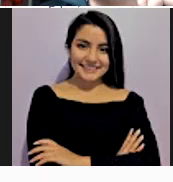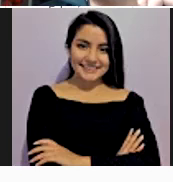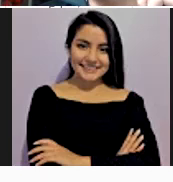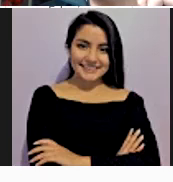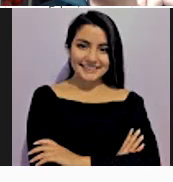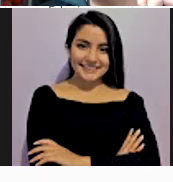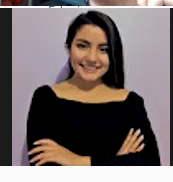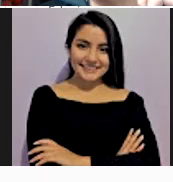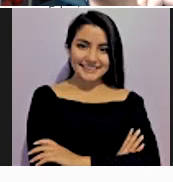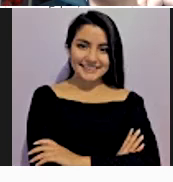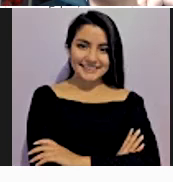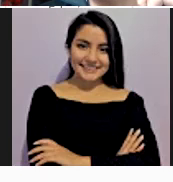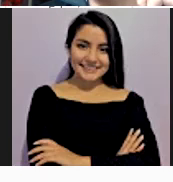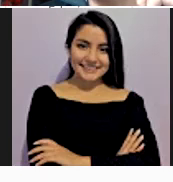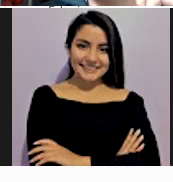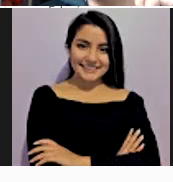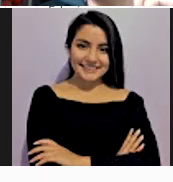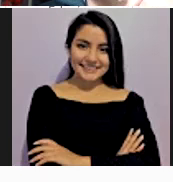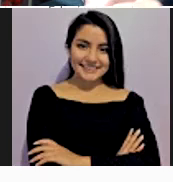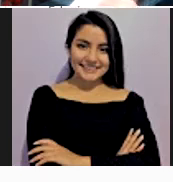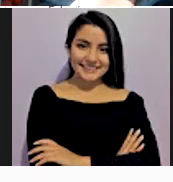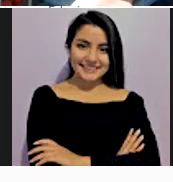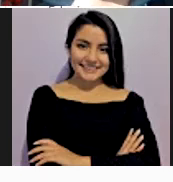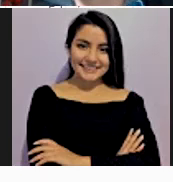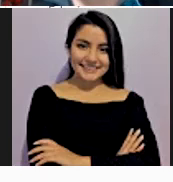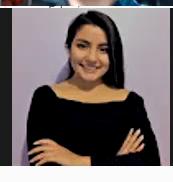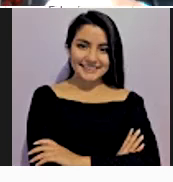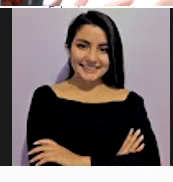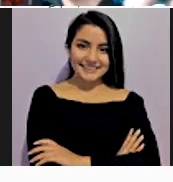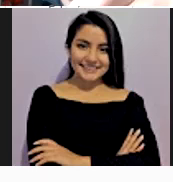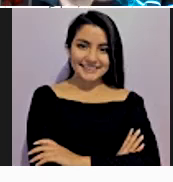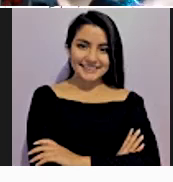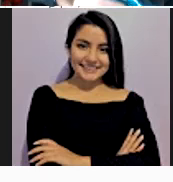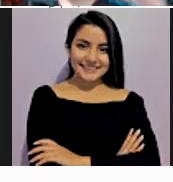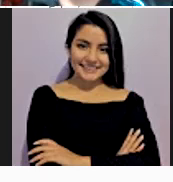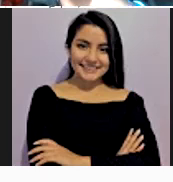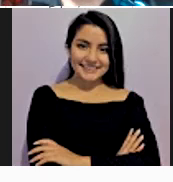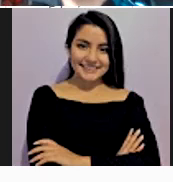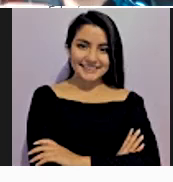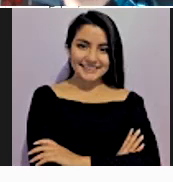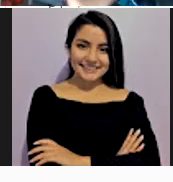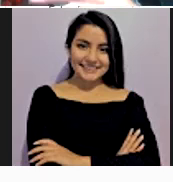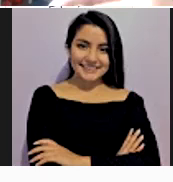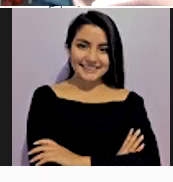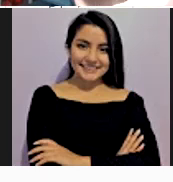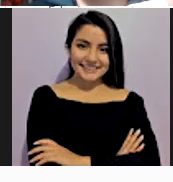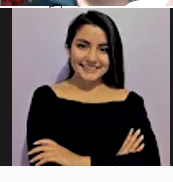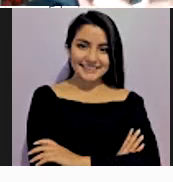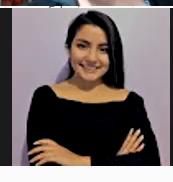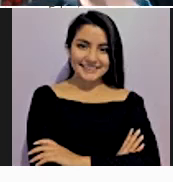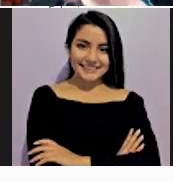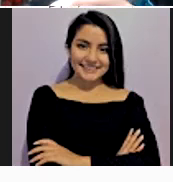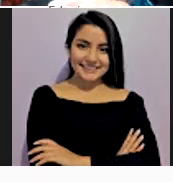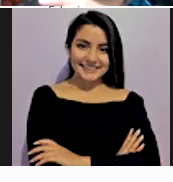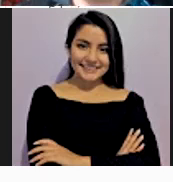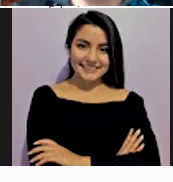sabe que son concentraciones, que es una concentración. Puede trabajar en gramos por litro, gramos por lo que sea por metro cúbico, o en este caso, pues,